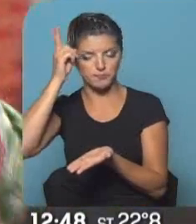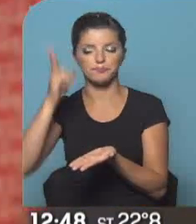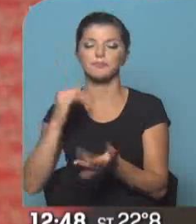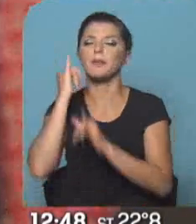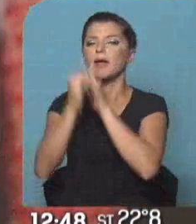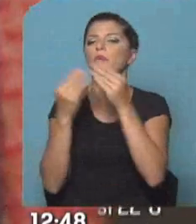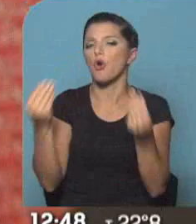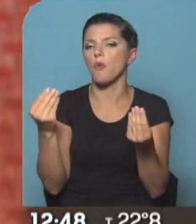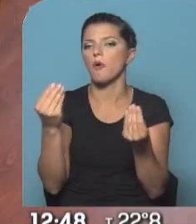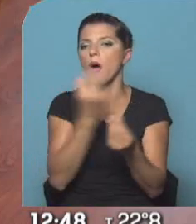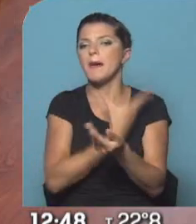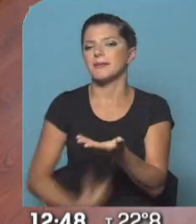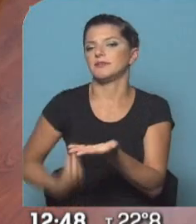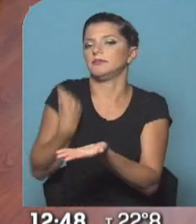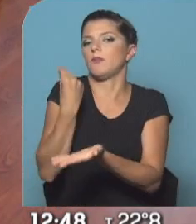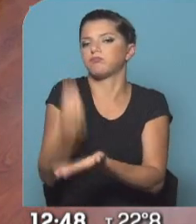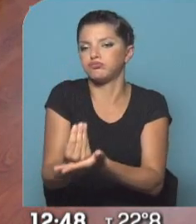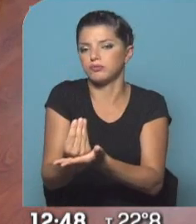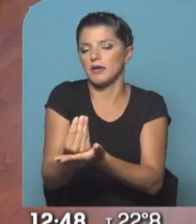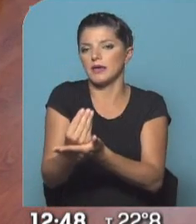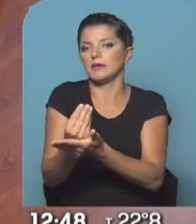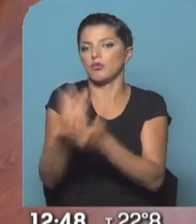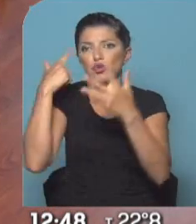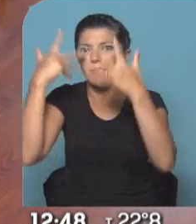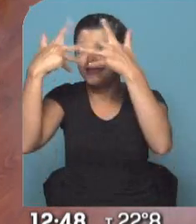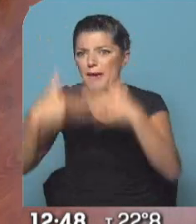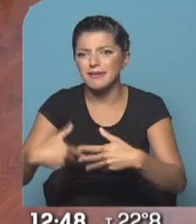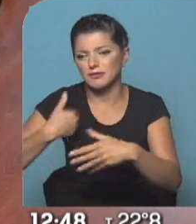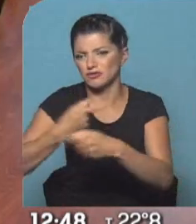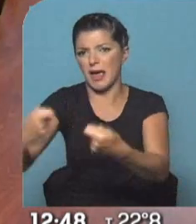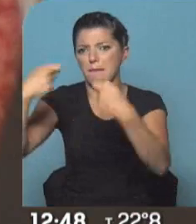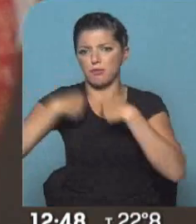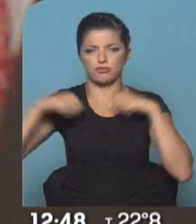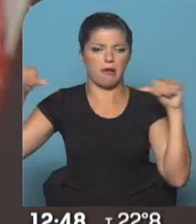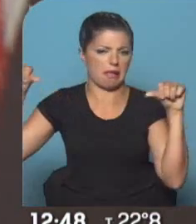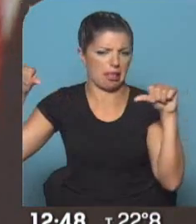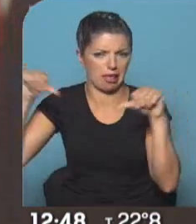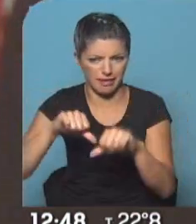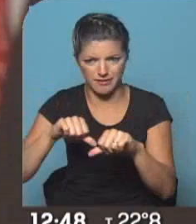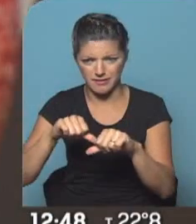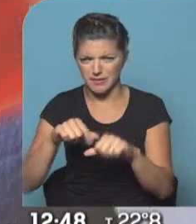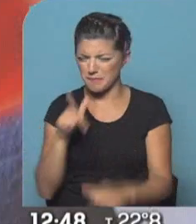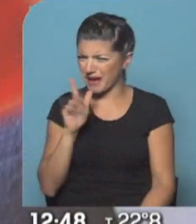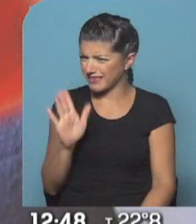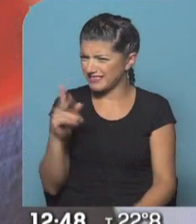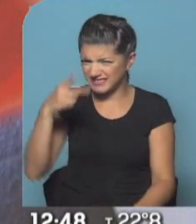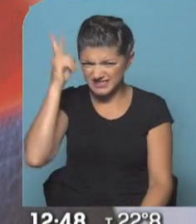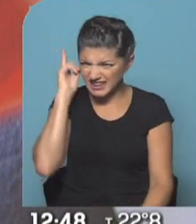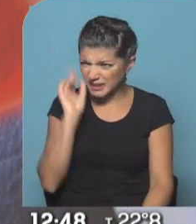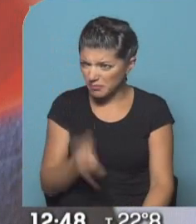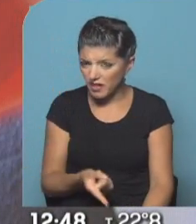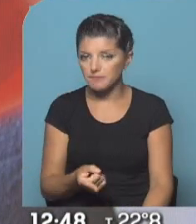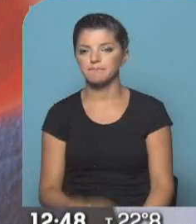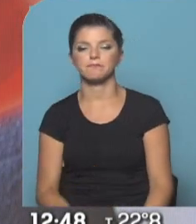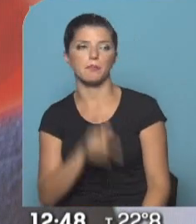presidentes e inmediatamente se desploma el apoyo. ¿Podría pasar que Chile está entrando en una variante de esas? Chile está entrando en un ciclo de